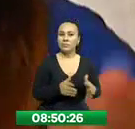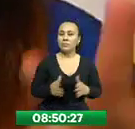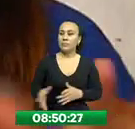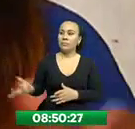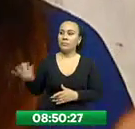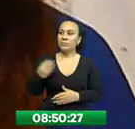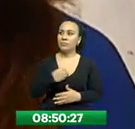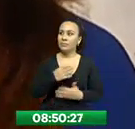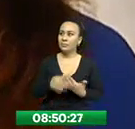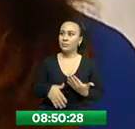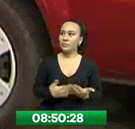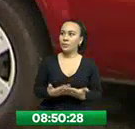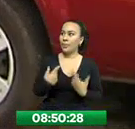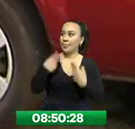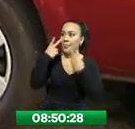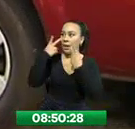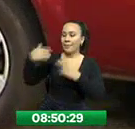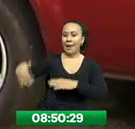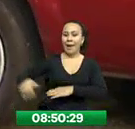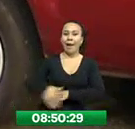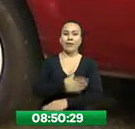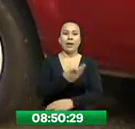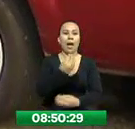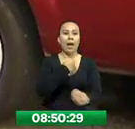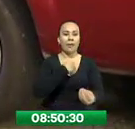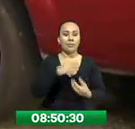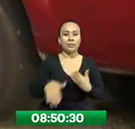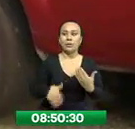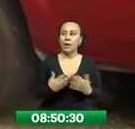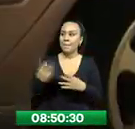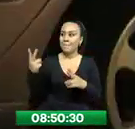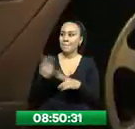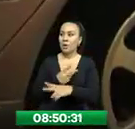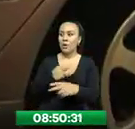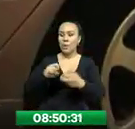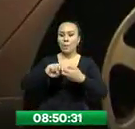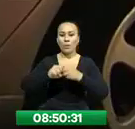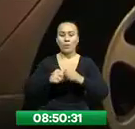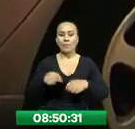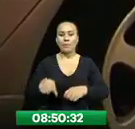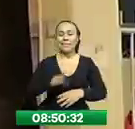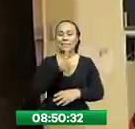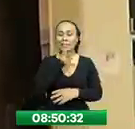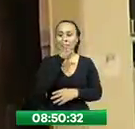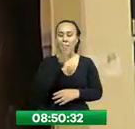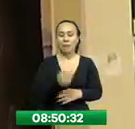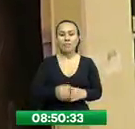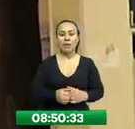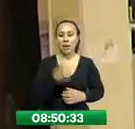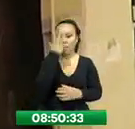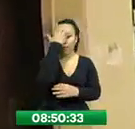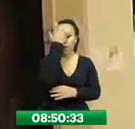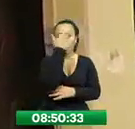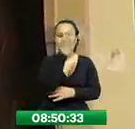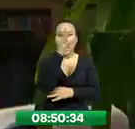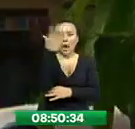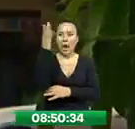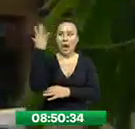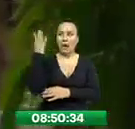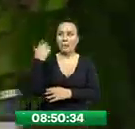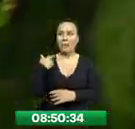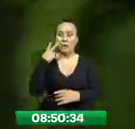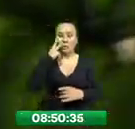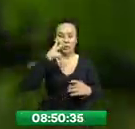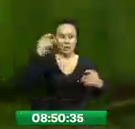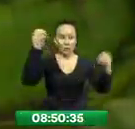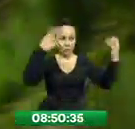el carro acá en la vereda. Aunque otros indican que el problema de los accidentes se origina aquí con frecuencia, por los árboles que tapan la señalética,